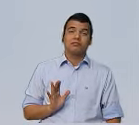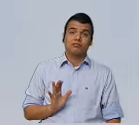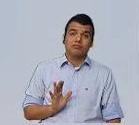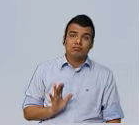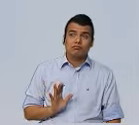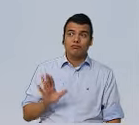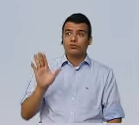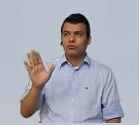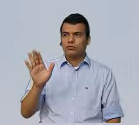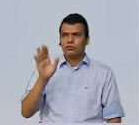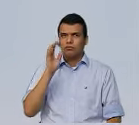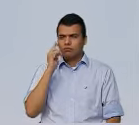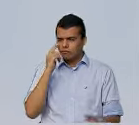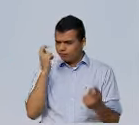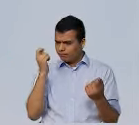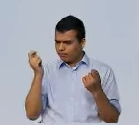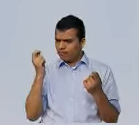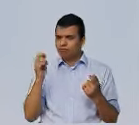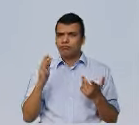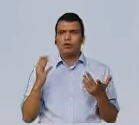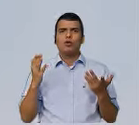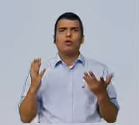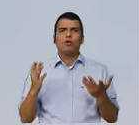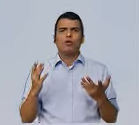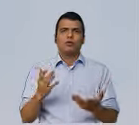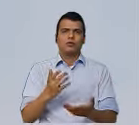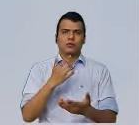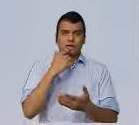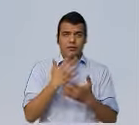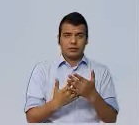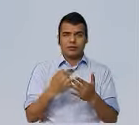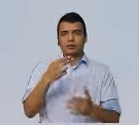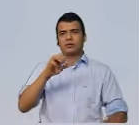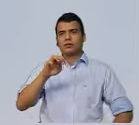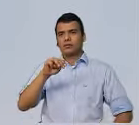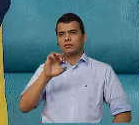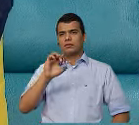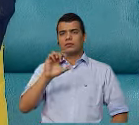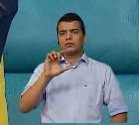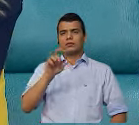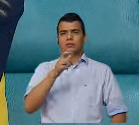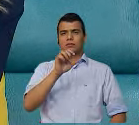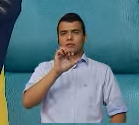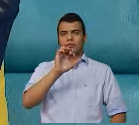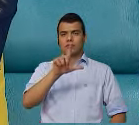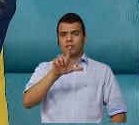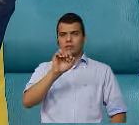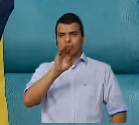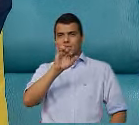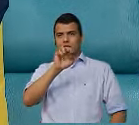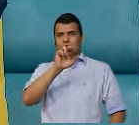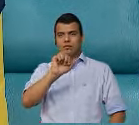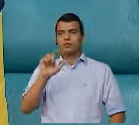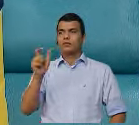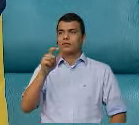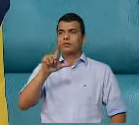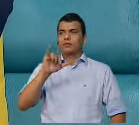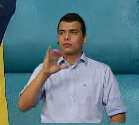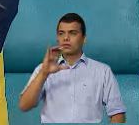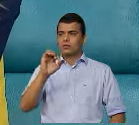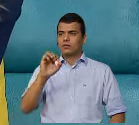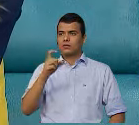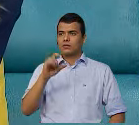el seguimiento deberíamos hacerlo con la hemoglobina glicosilada. Es más, los diabéticos deben cuidarse hasta de dónde van a que le